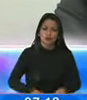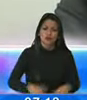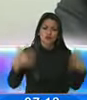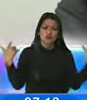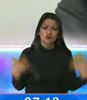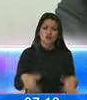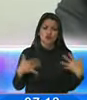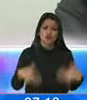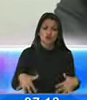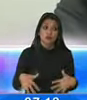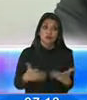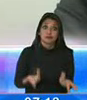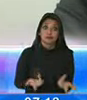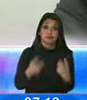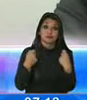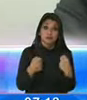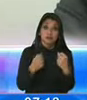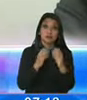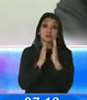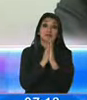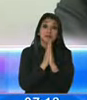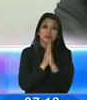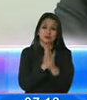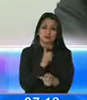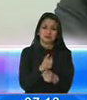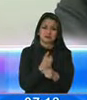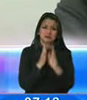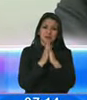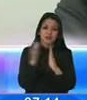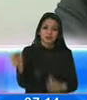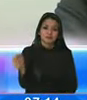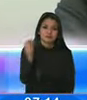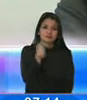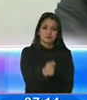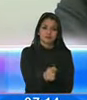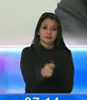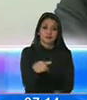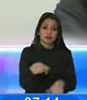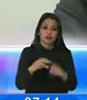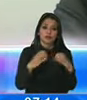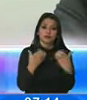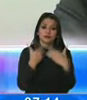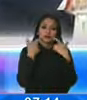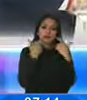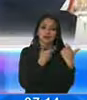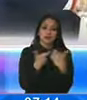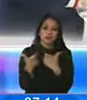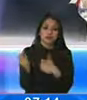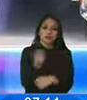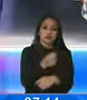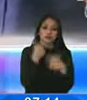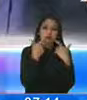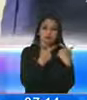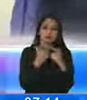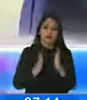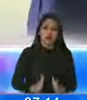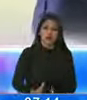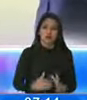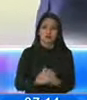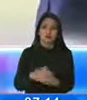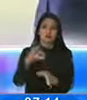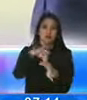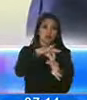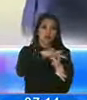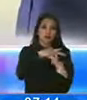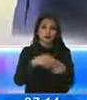grandes y por eso solicito que comparezca este pleno de la Comisión de Fiscalización. En la votación, una mayoría